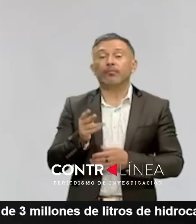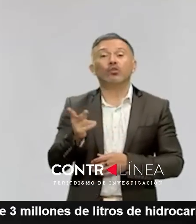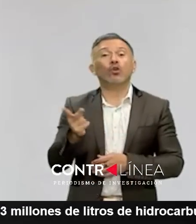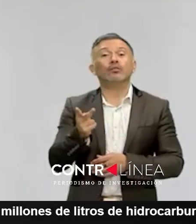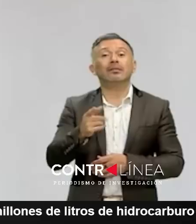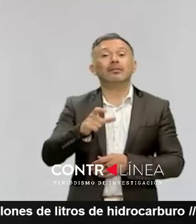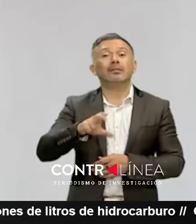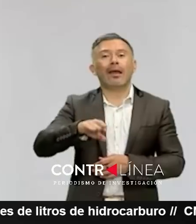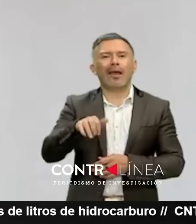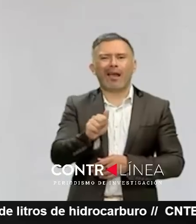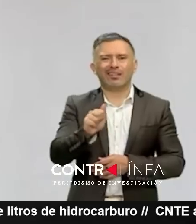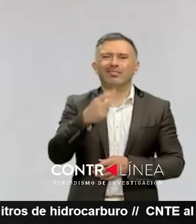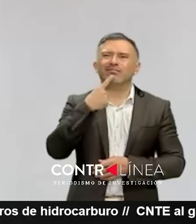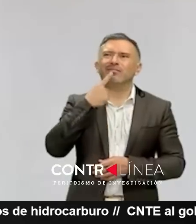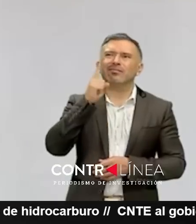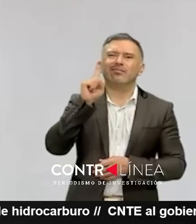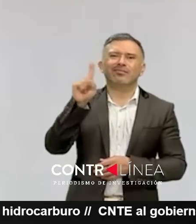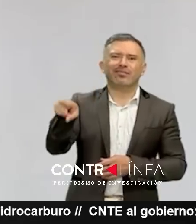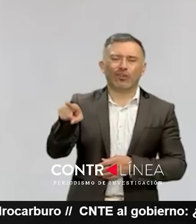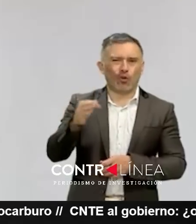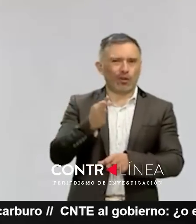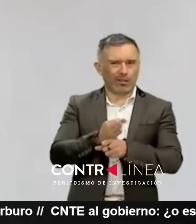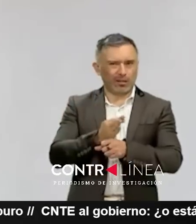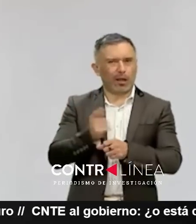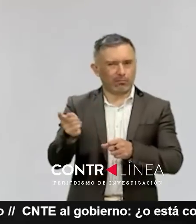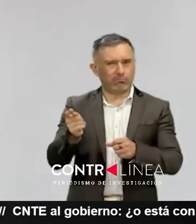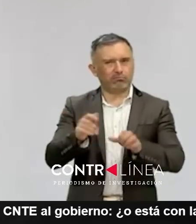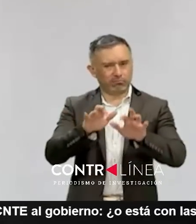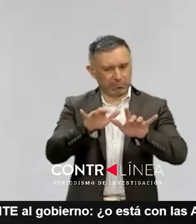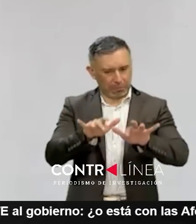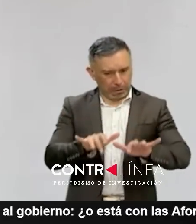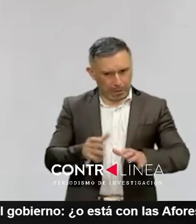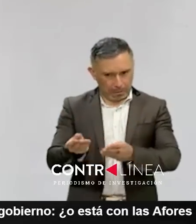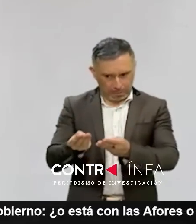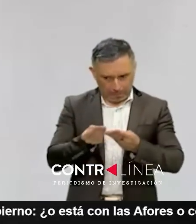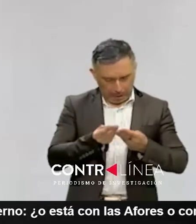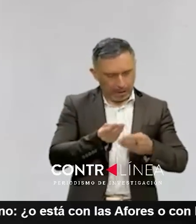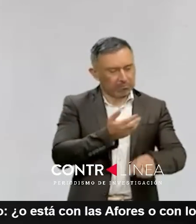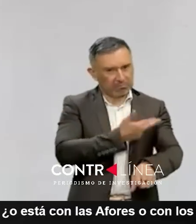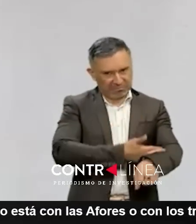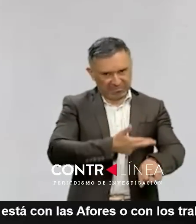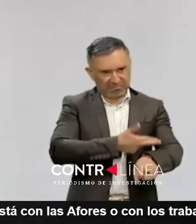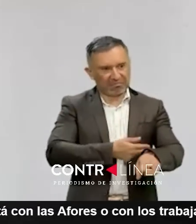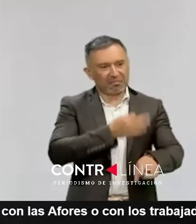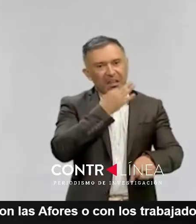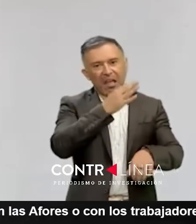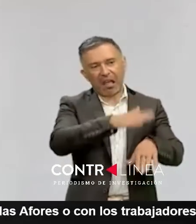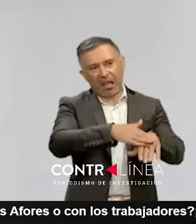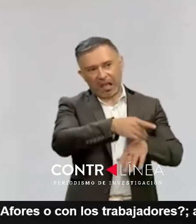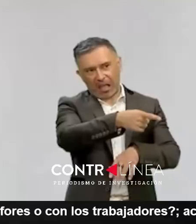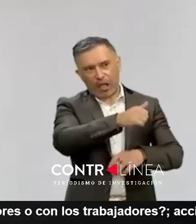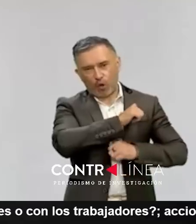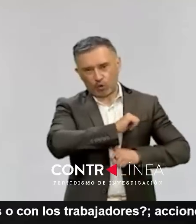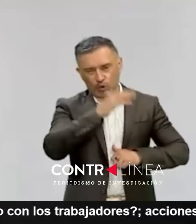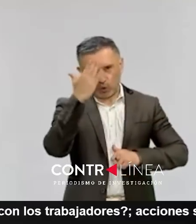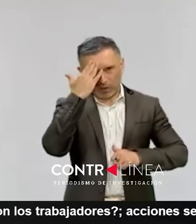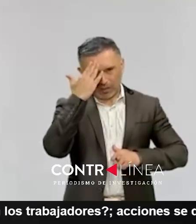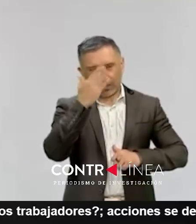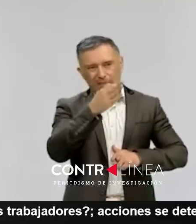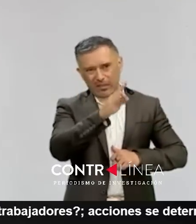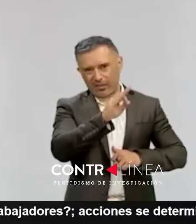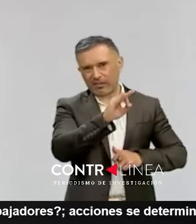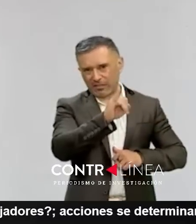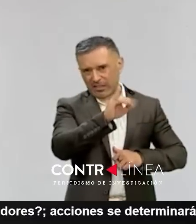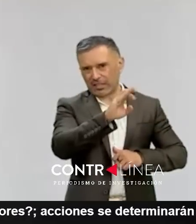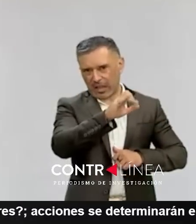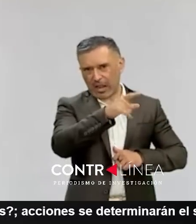quejas que tenemos hasta este momento tramitadas es la de dar vista a la autoridad competente y responsable de llevar a